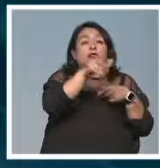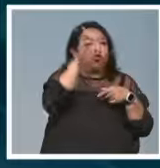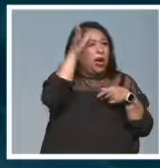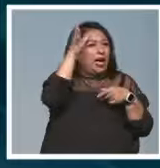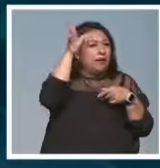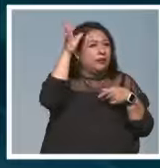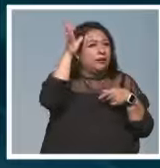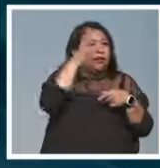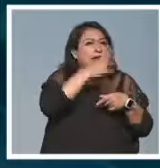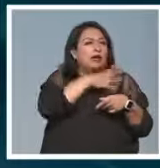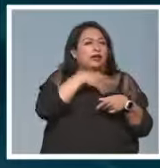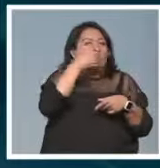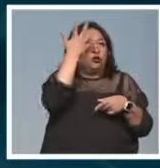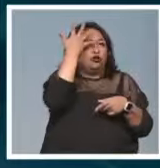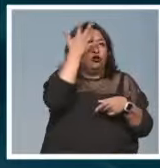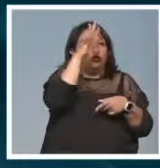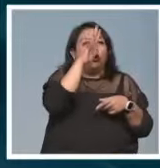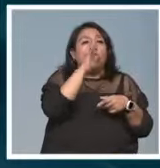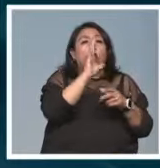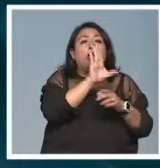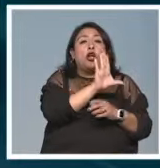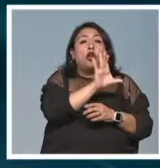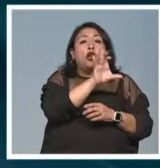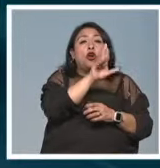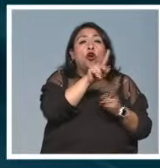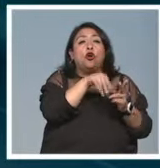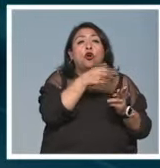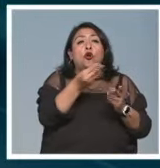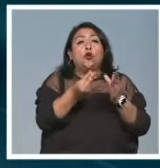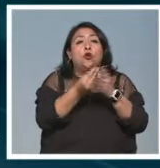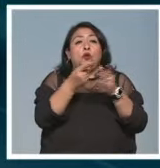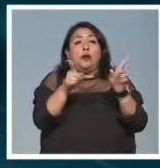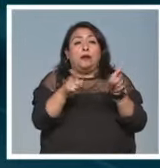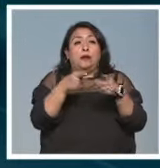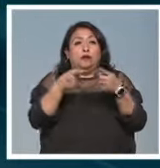Aztecas, Hijos del Sol, en su versión con coro y nueva música.